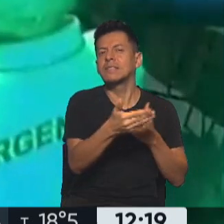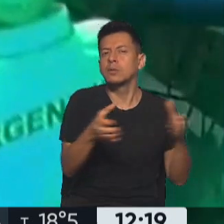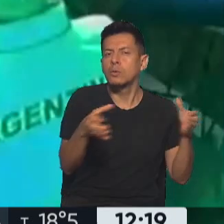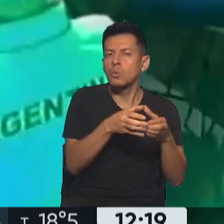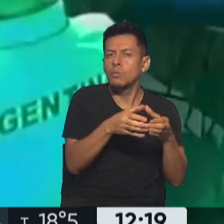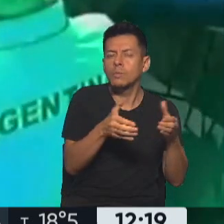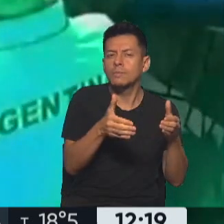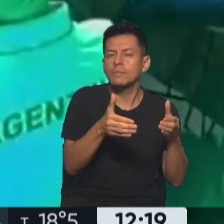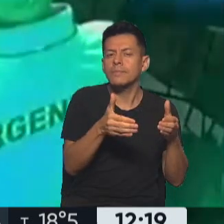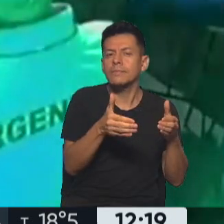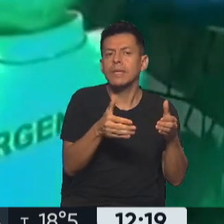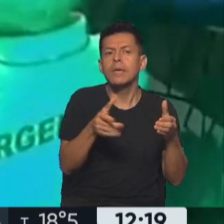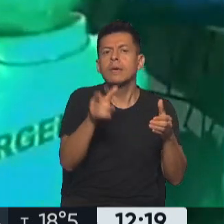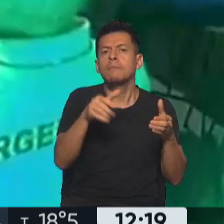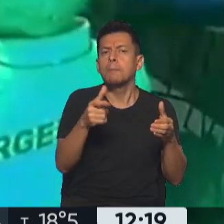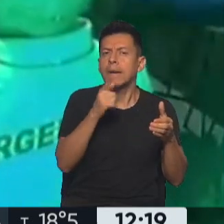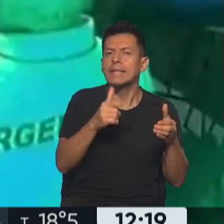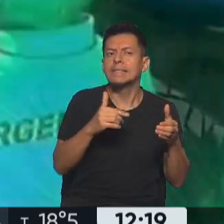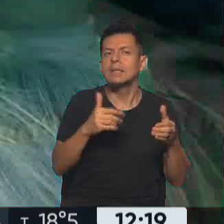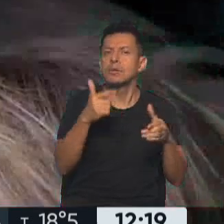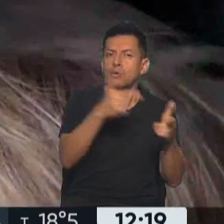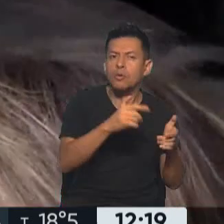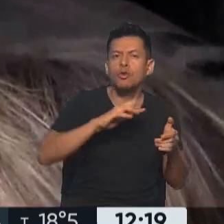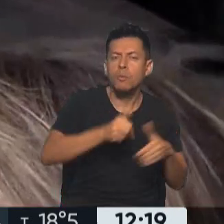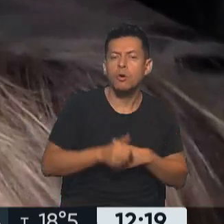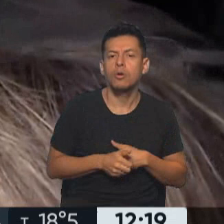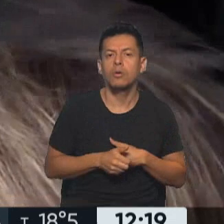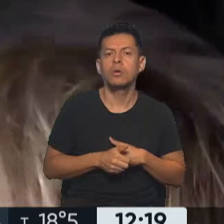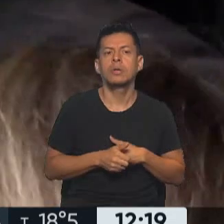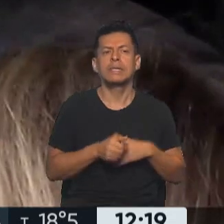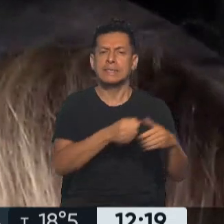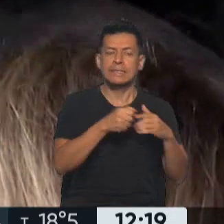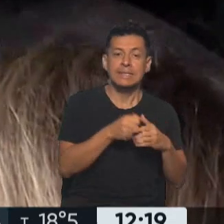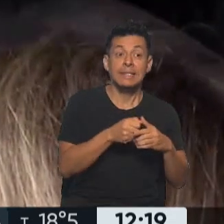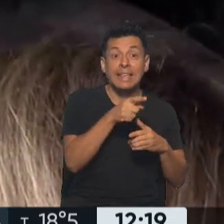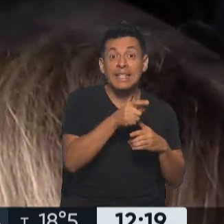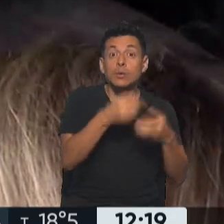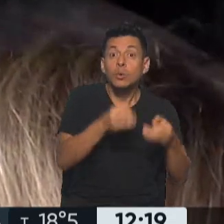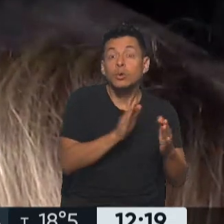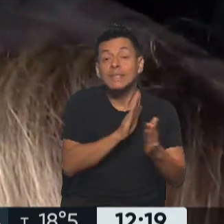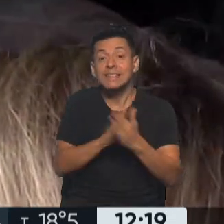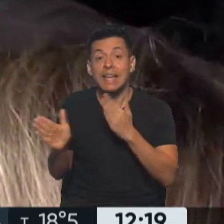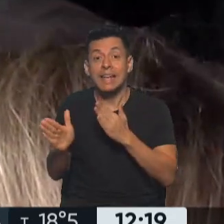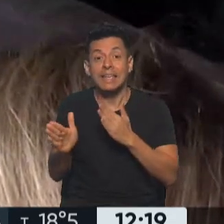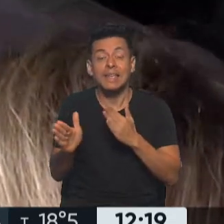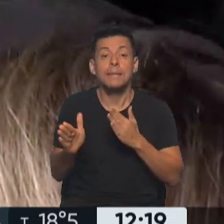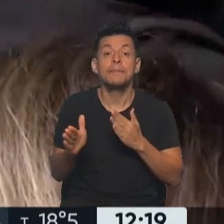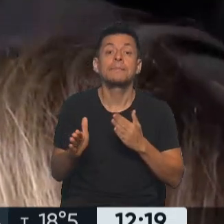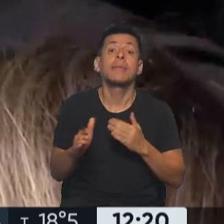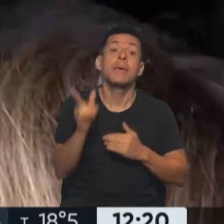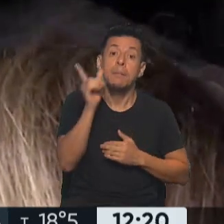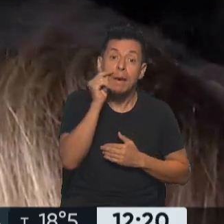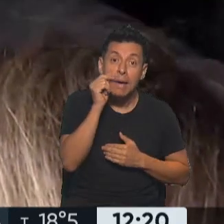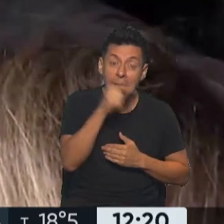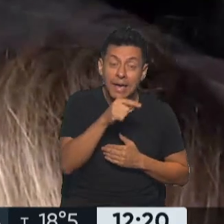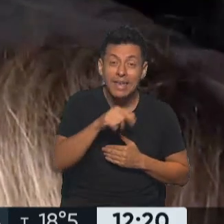con un tipo adentro, me pa' que lo están afanando. En una salgo nuevamente, quiero forcejear, y justo él sale, logra salir. ¿El delincuente o el papá? No, el papá del